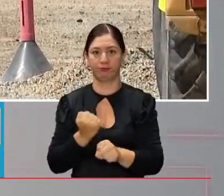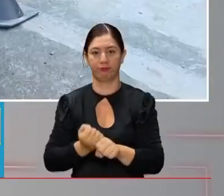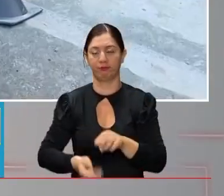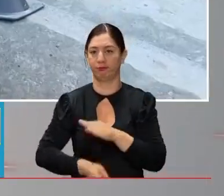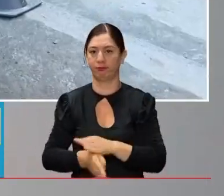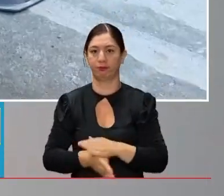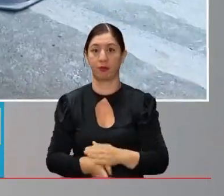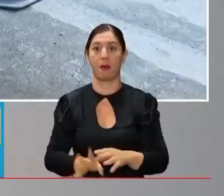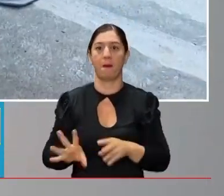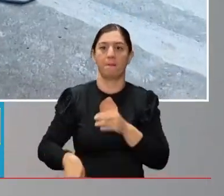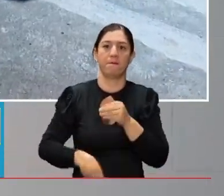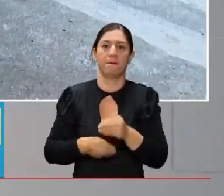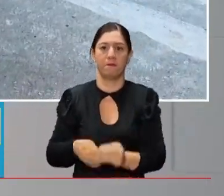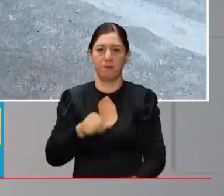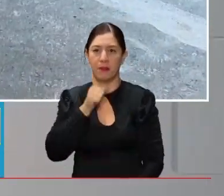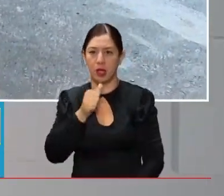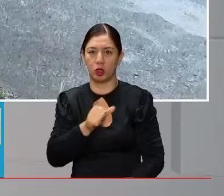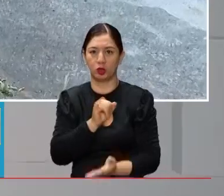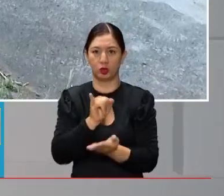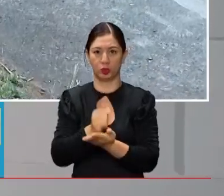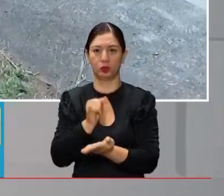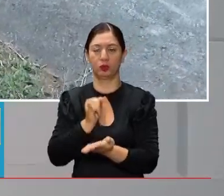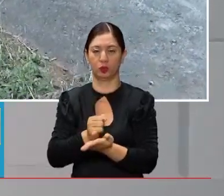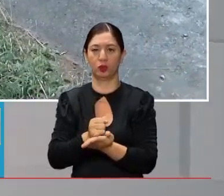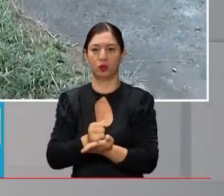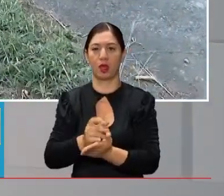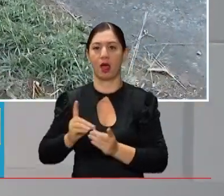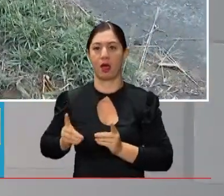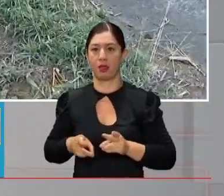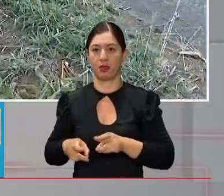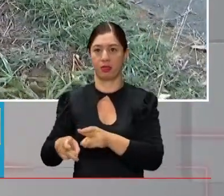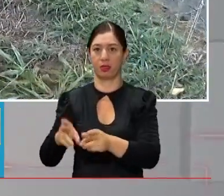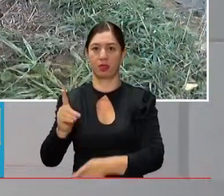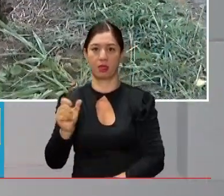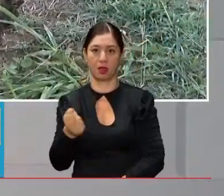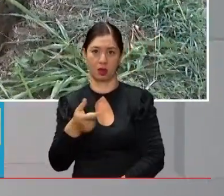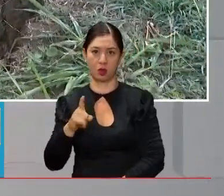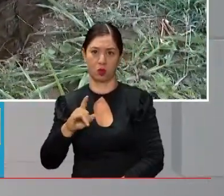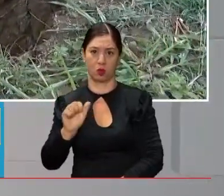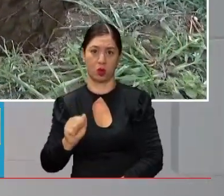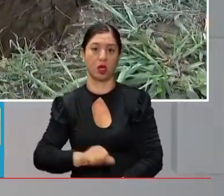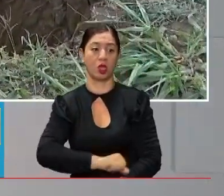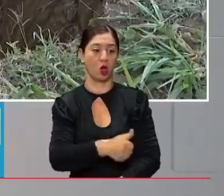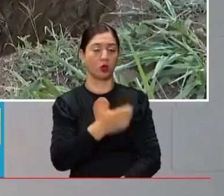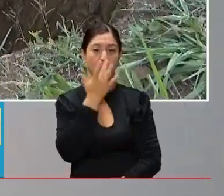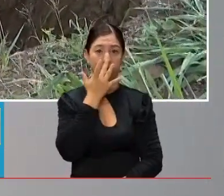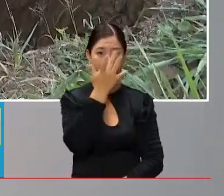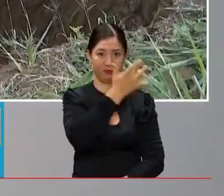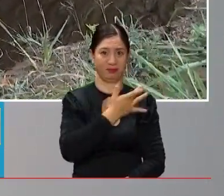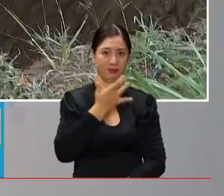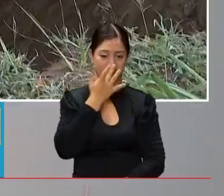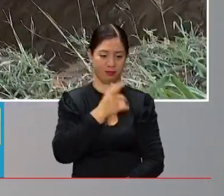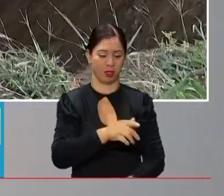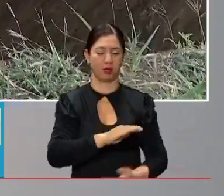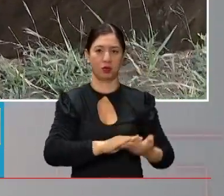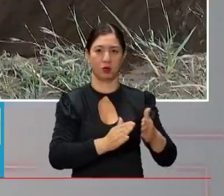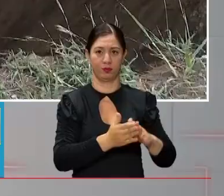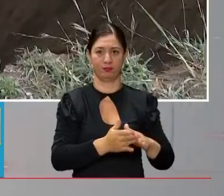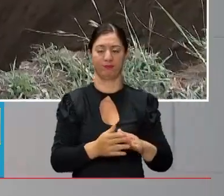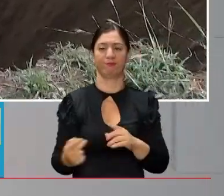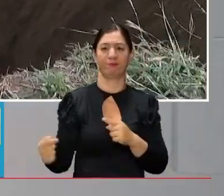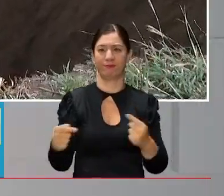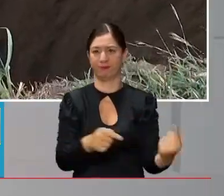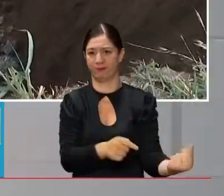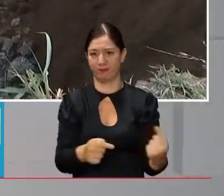súmele también el conflicto entre la Junta de Acción Comunal de Dagua y el Consejo de la Comunidad Negra, al cual usted hacía referencia hace un poco, esto